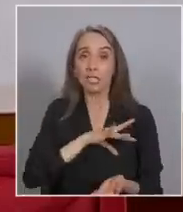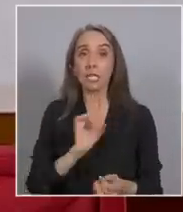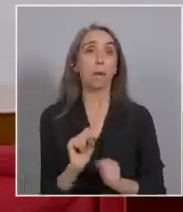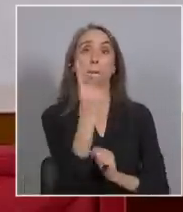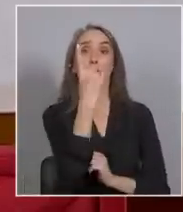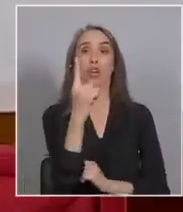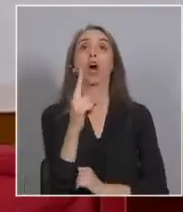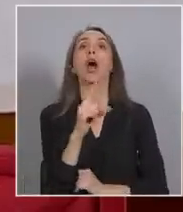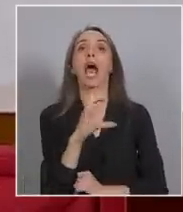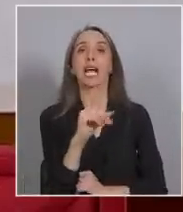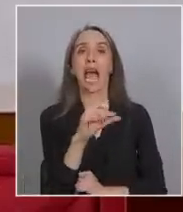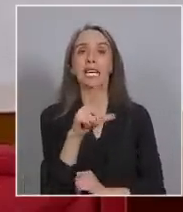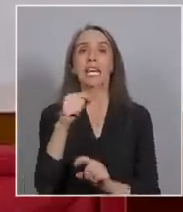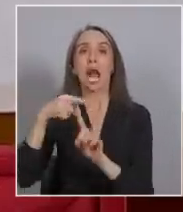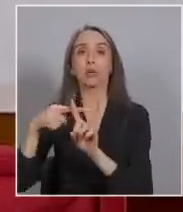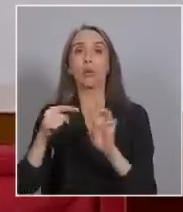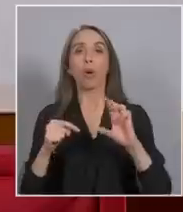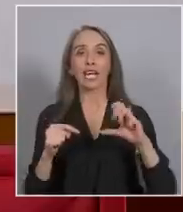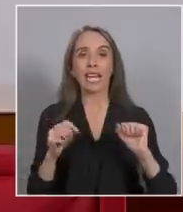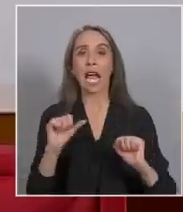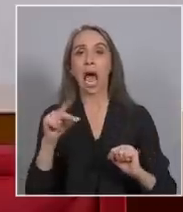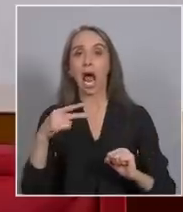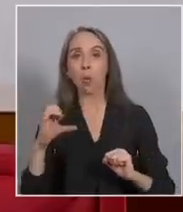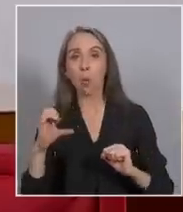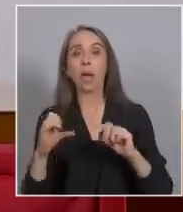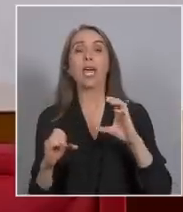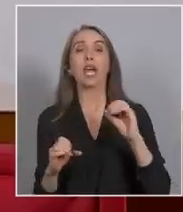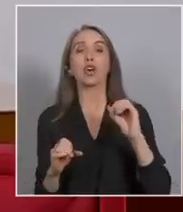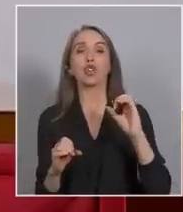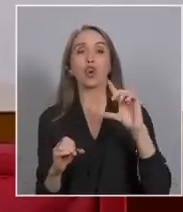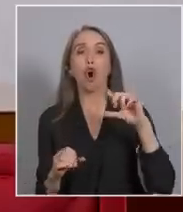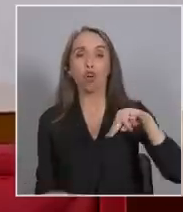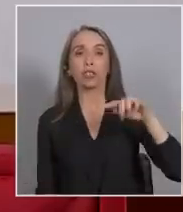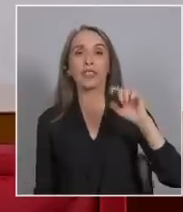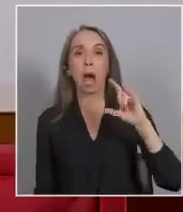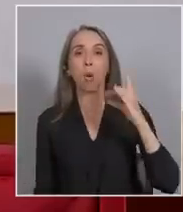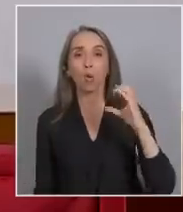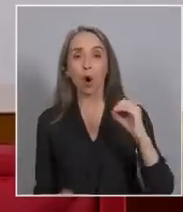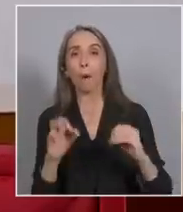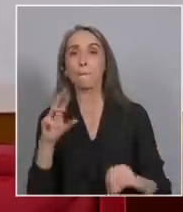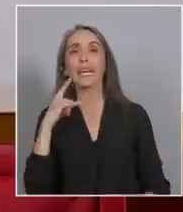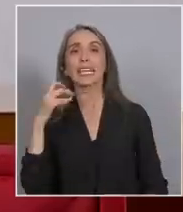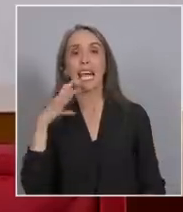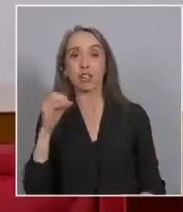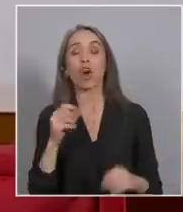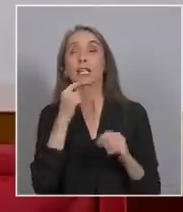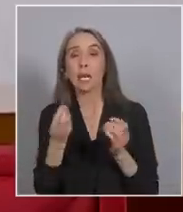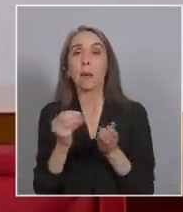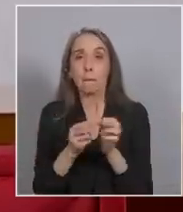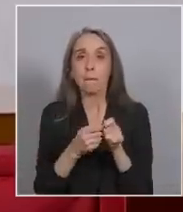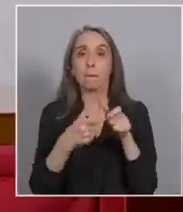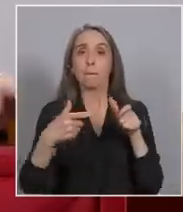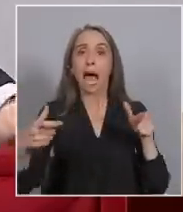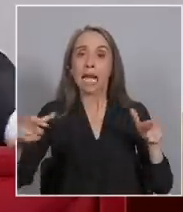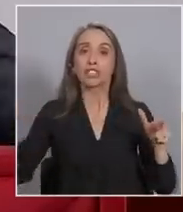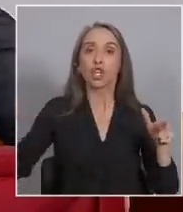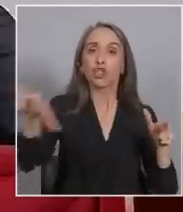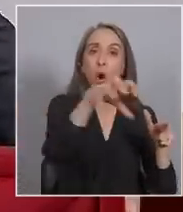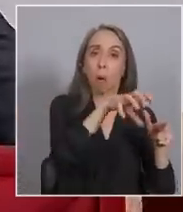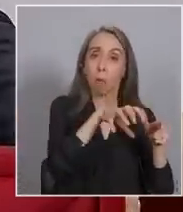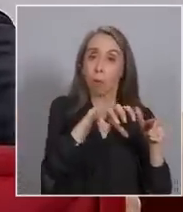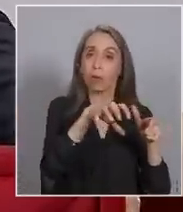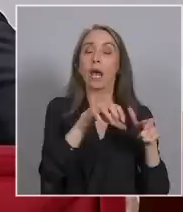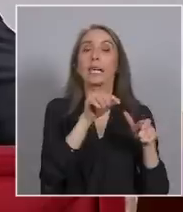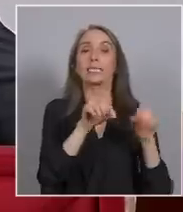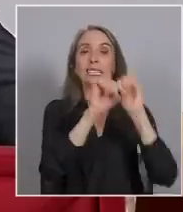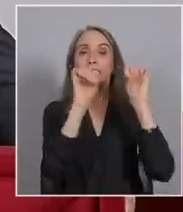La Cruz, Renca, Alhué, Coltauco, Linares y Perquenco. Y tenemos el compromiso de expandir gradualmente el número de comunas que cuenten con